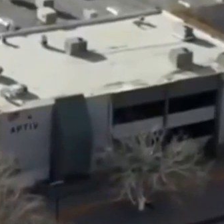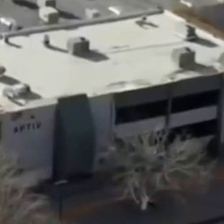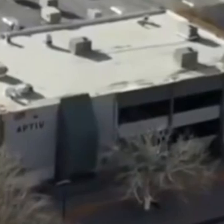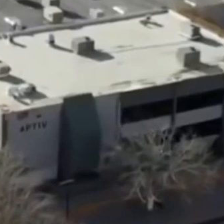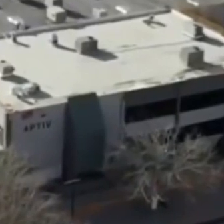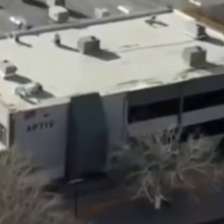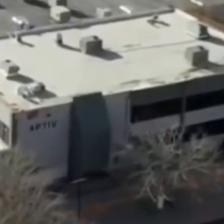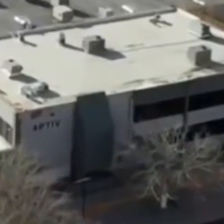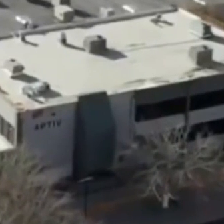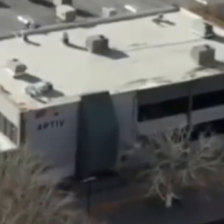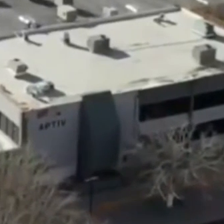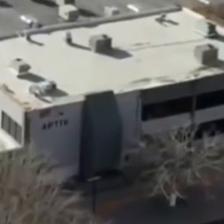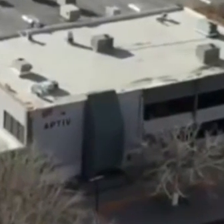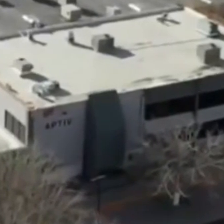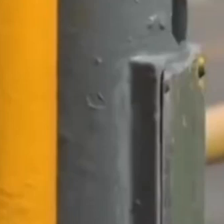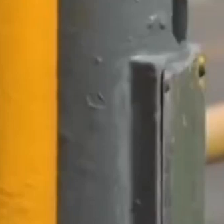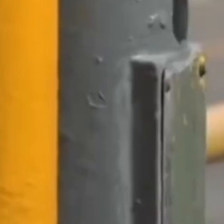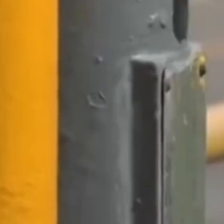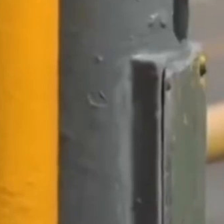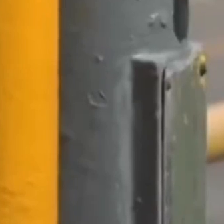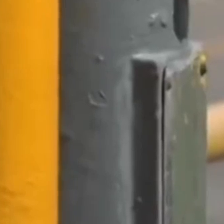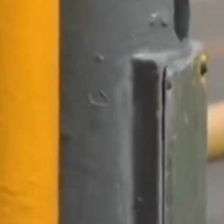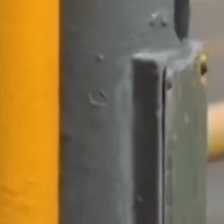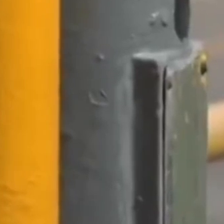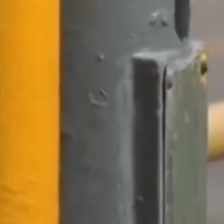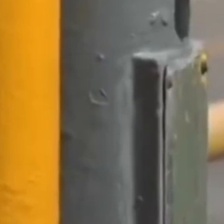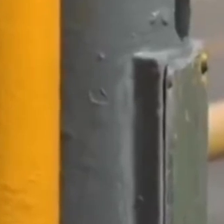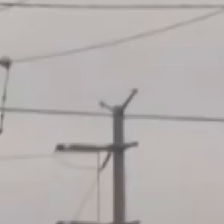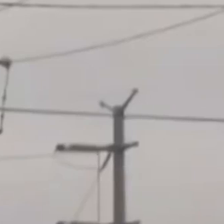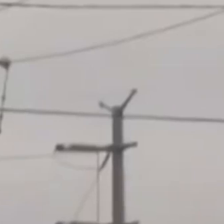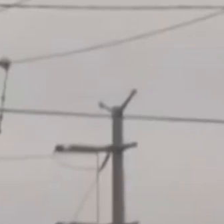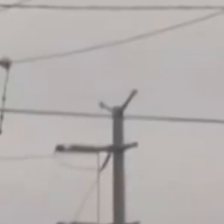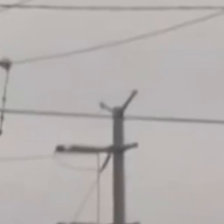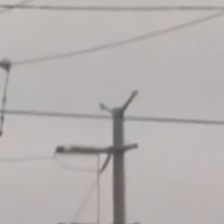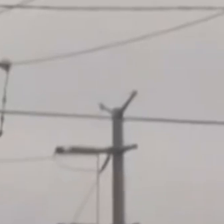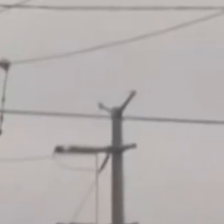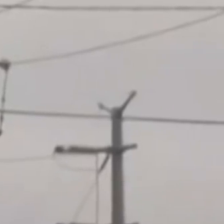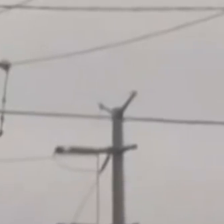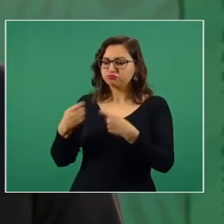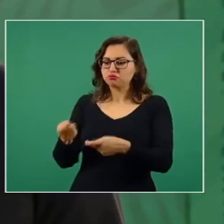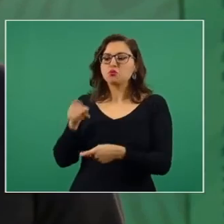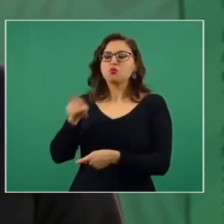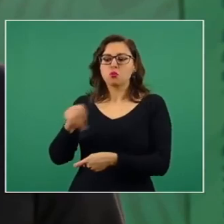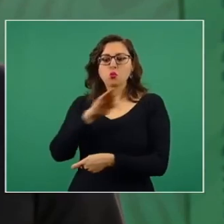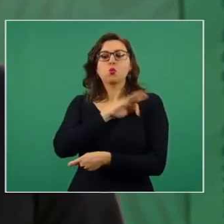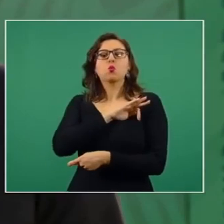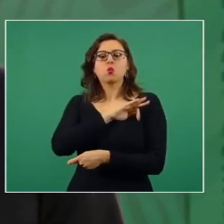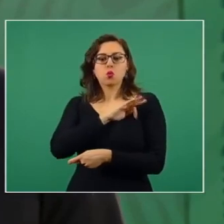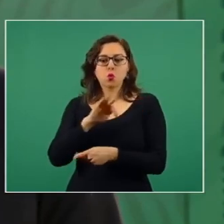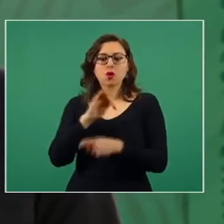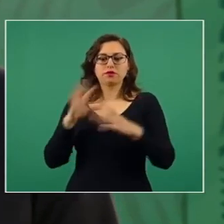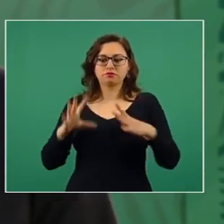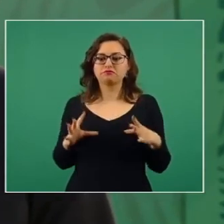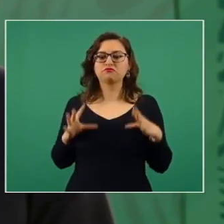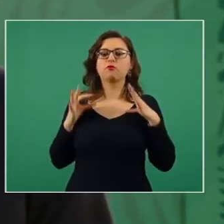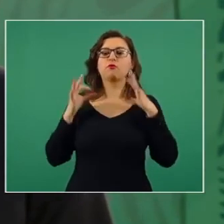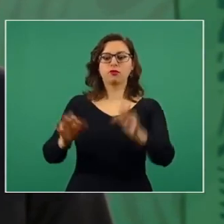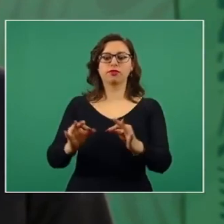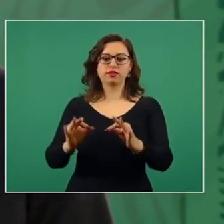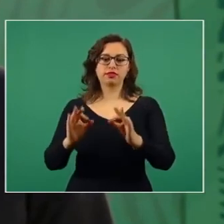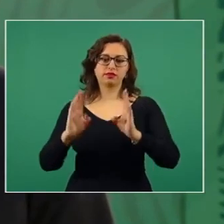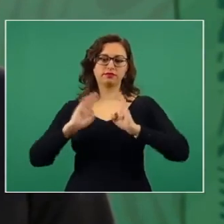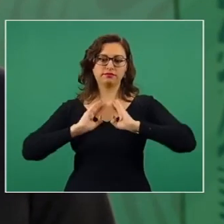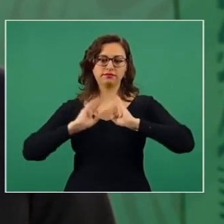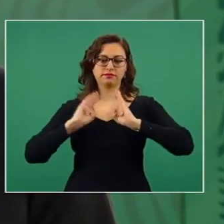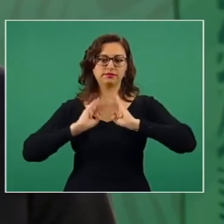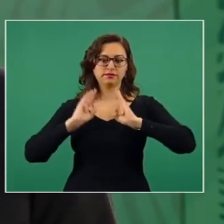empresas en el país para contribuir a que se garantice el abasto de electricidad en los 32 estados. El mandatario dijo que se va a continuar